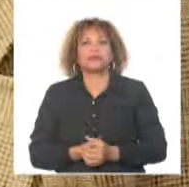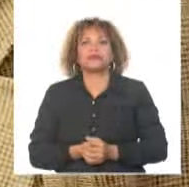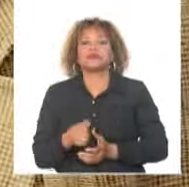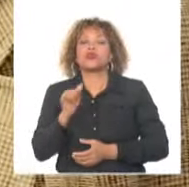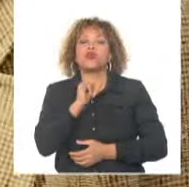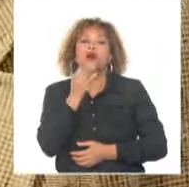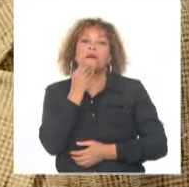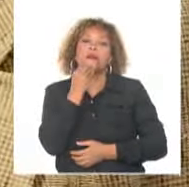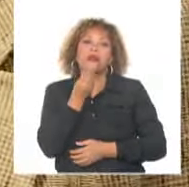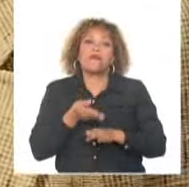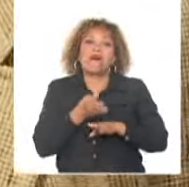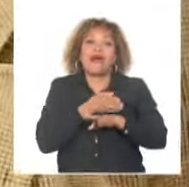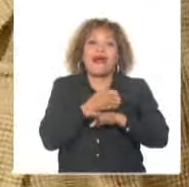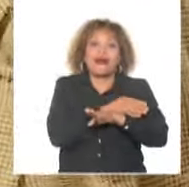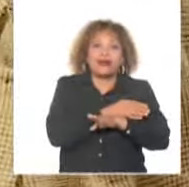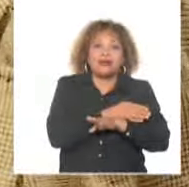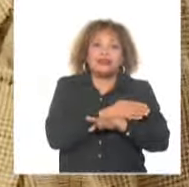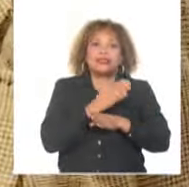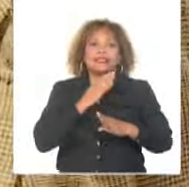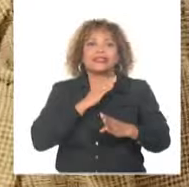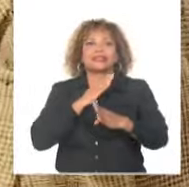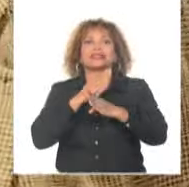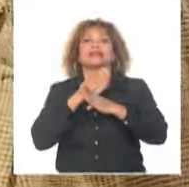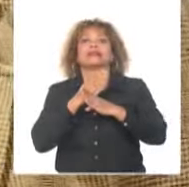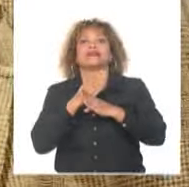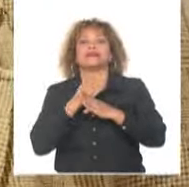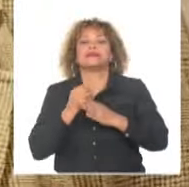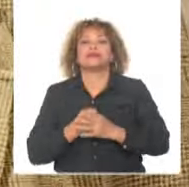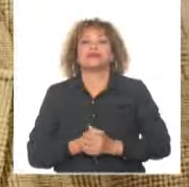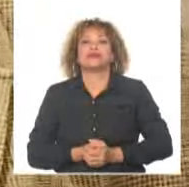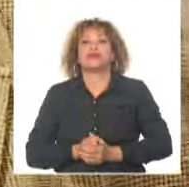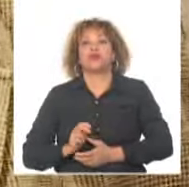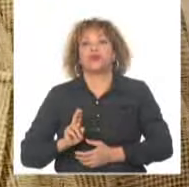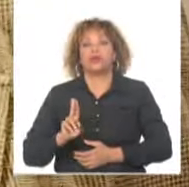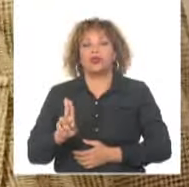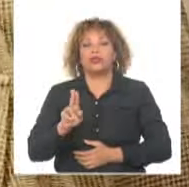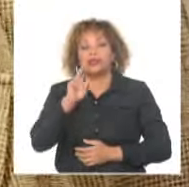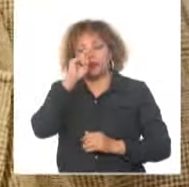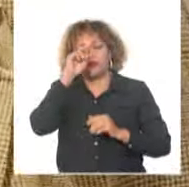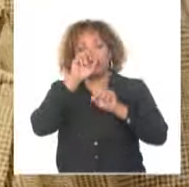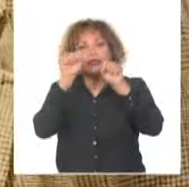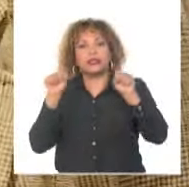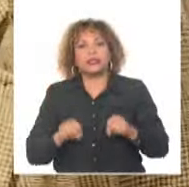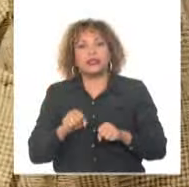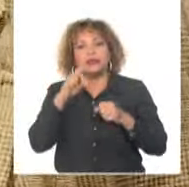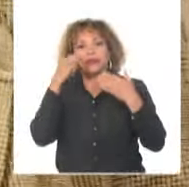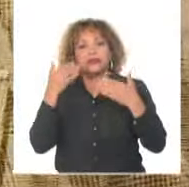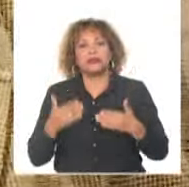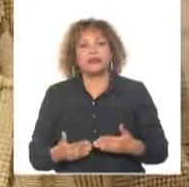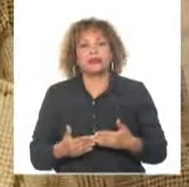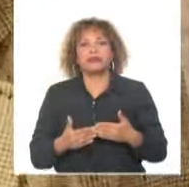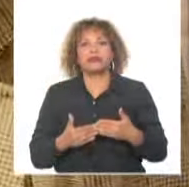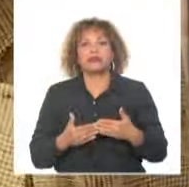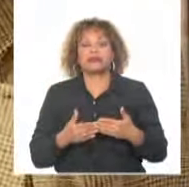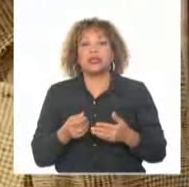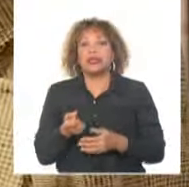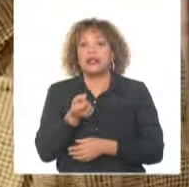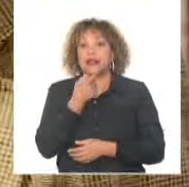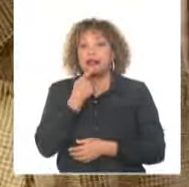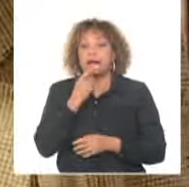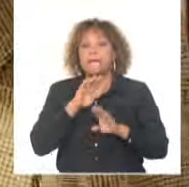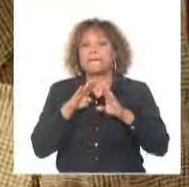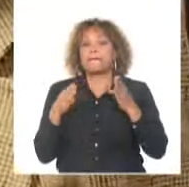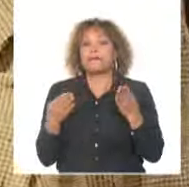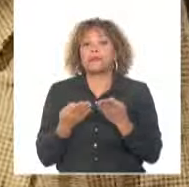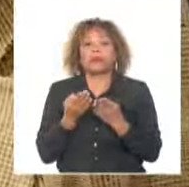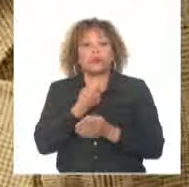podamos anticiparnos con esa robustez que tiene el sistema de salud cubano, la industria biotecnológica y farmacéutica y el pueblo en general,